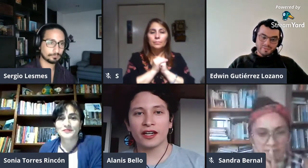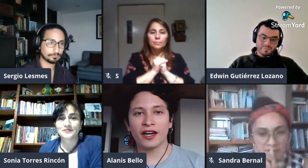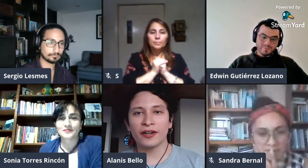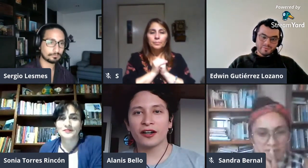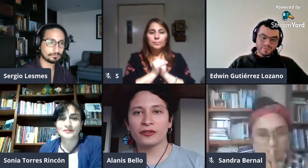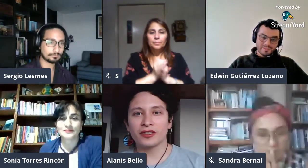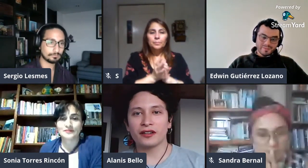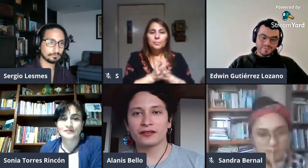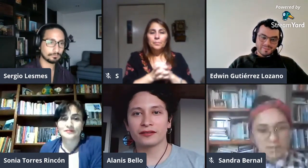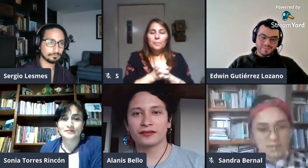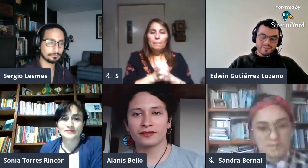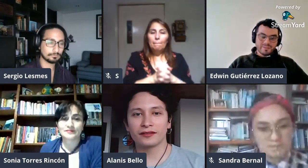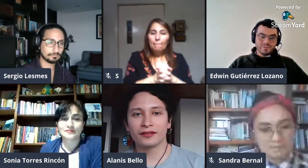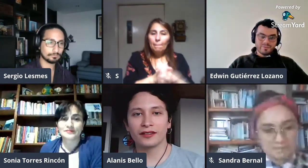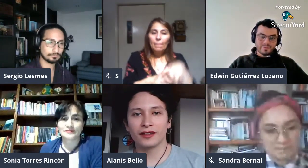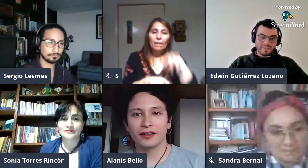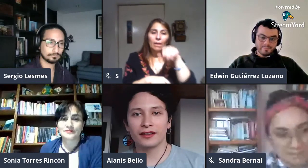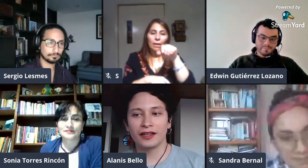Dime,